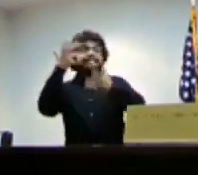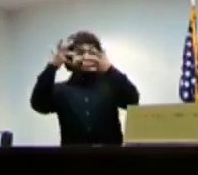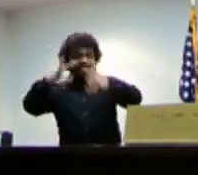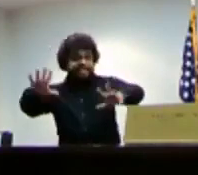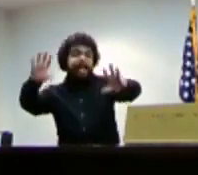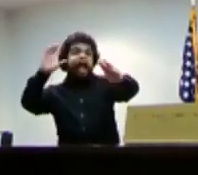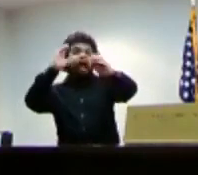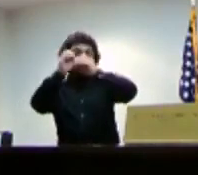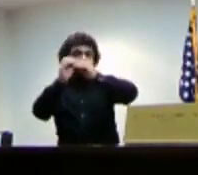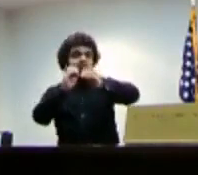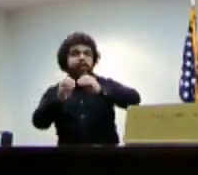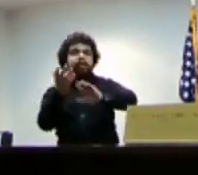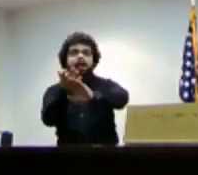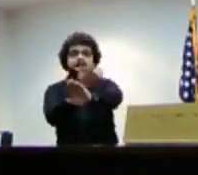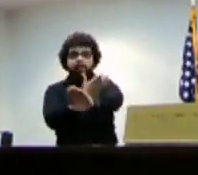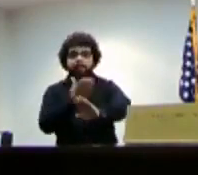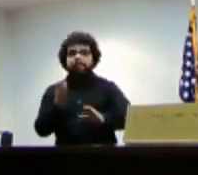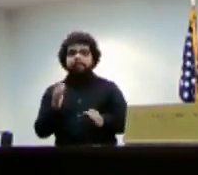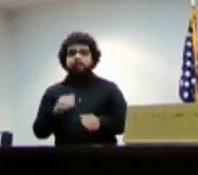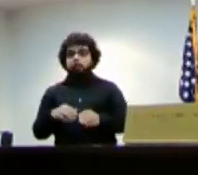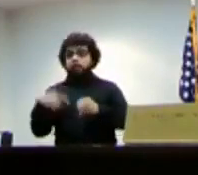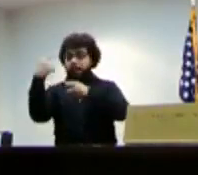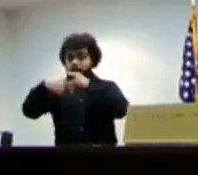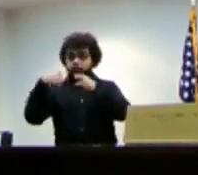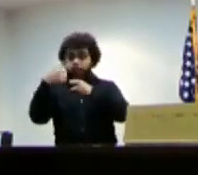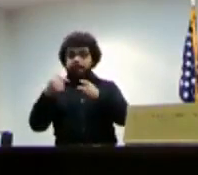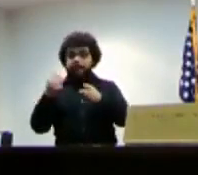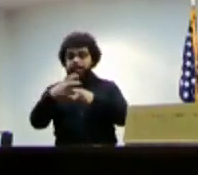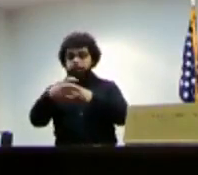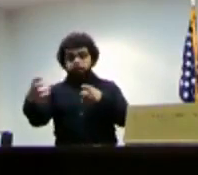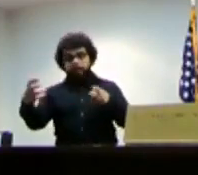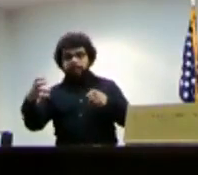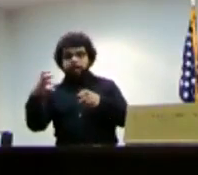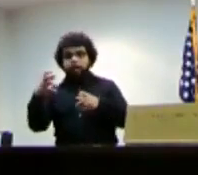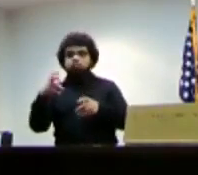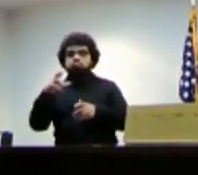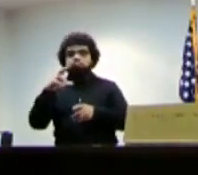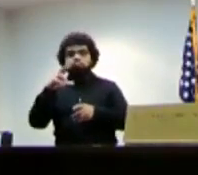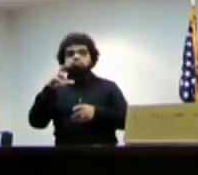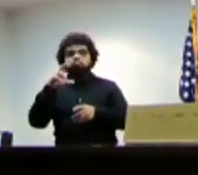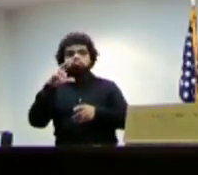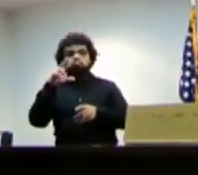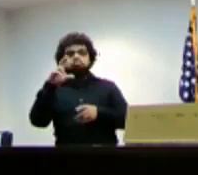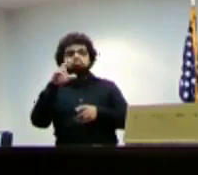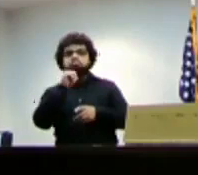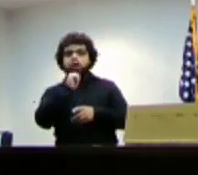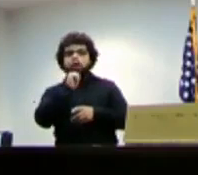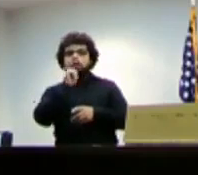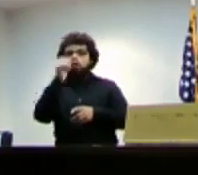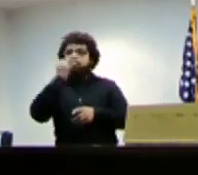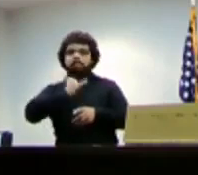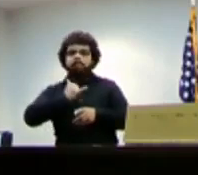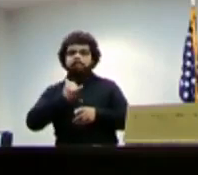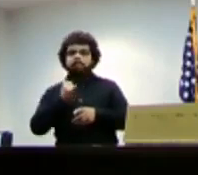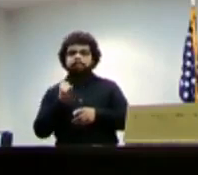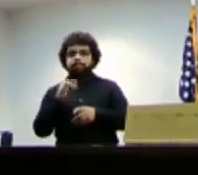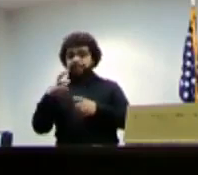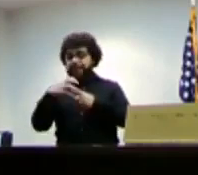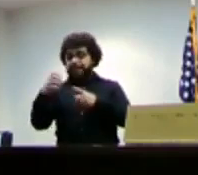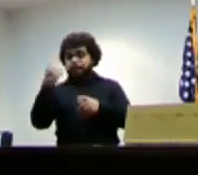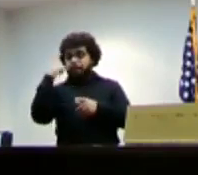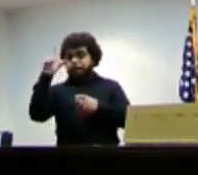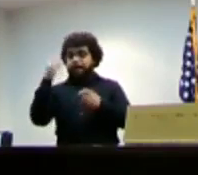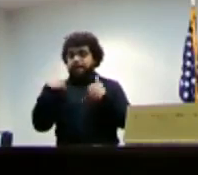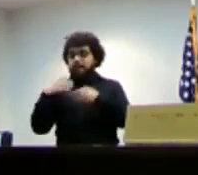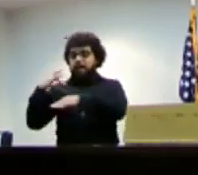La turbina que removimos no falló. La removimos para darle mantenimiento y tenerla, ¿verdad?, disponible. La que